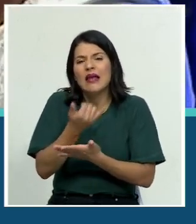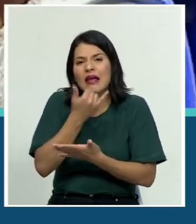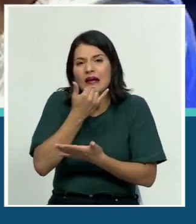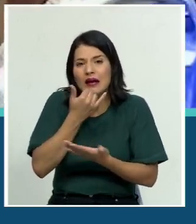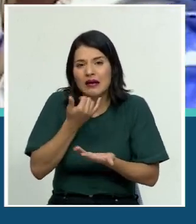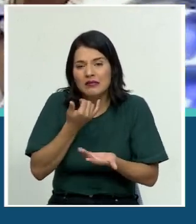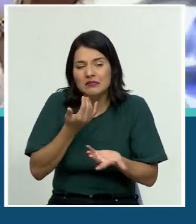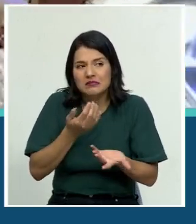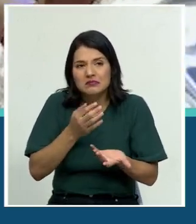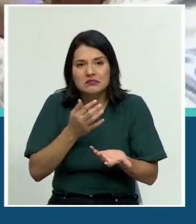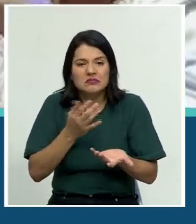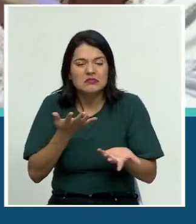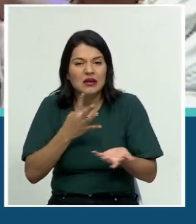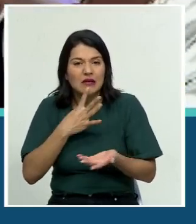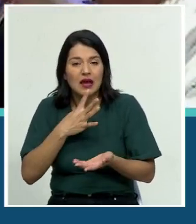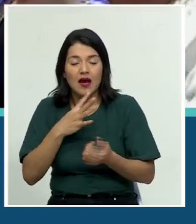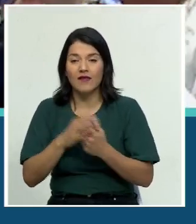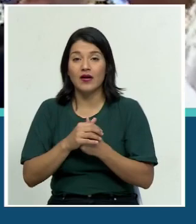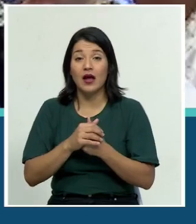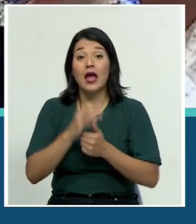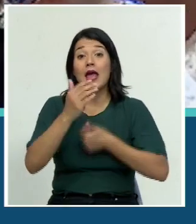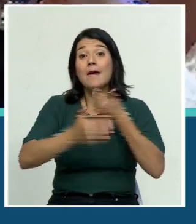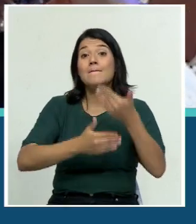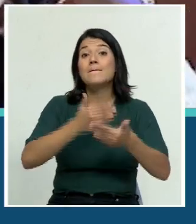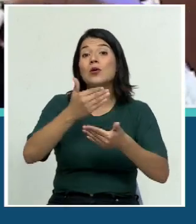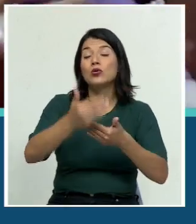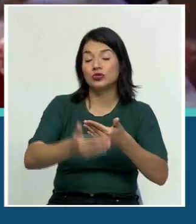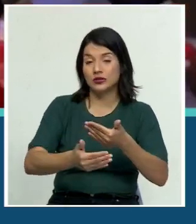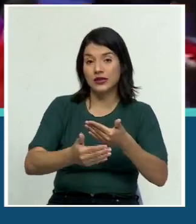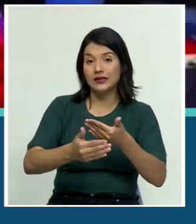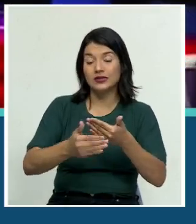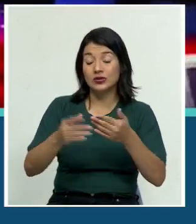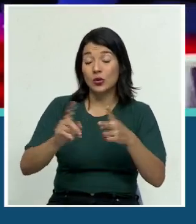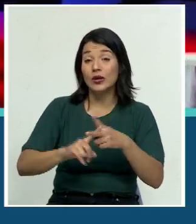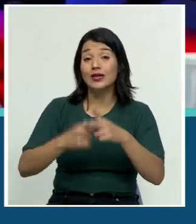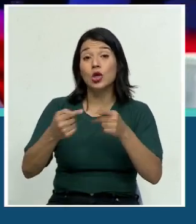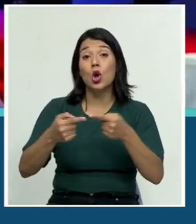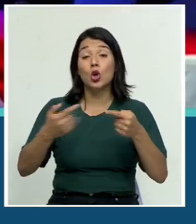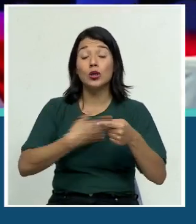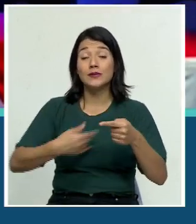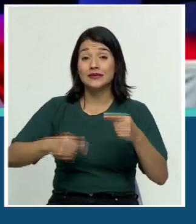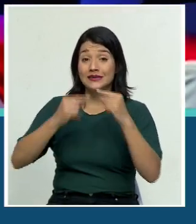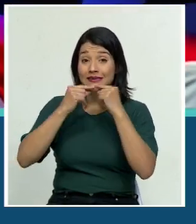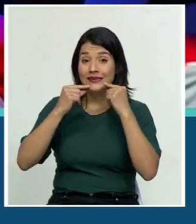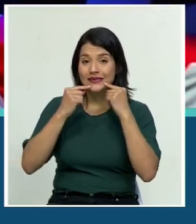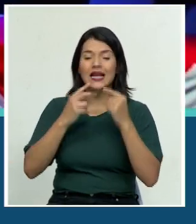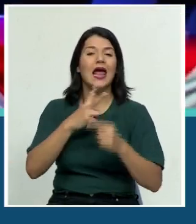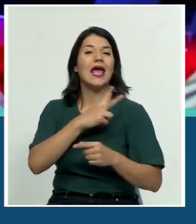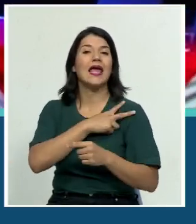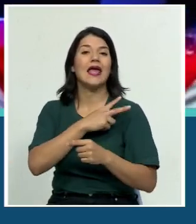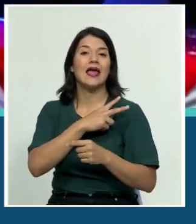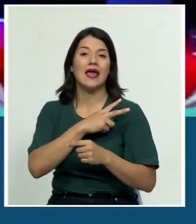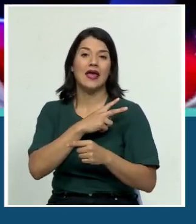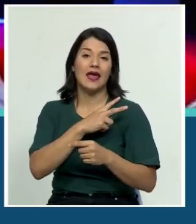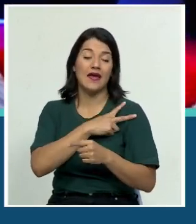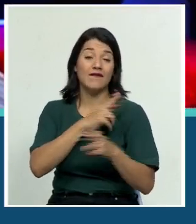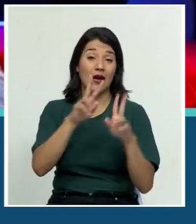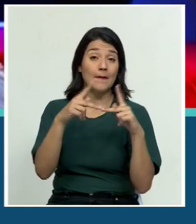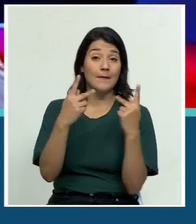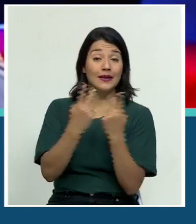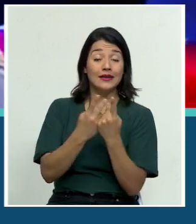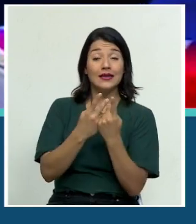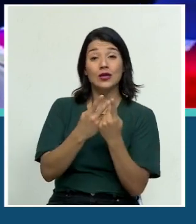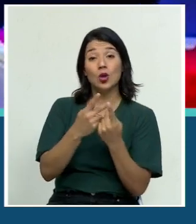El proceso se accionó contra el presidente Chávez, la jefa de fracción de Progreso Social Democrático, Pilar Cisneros, y